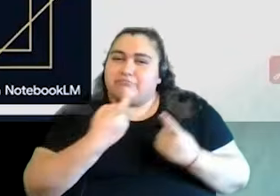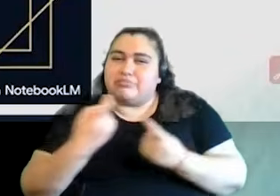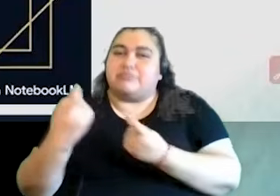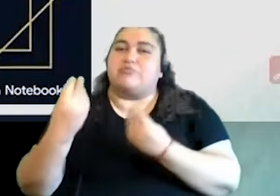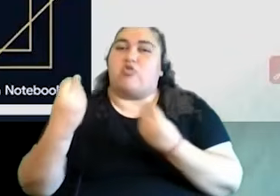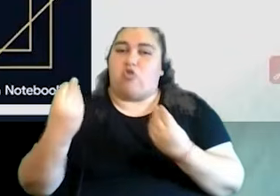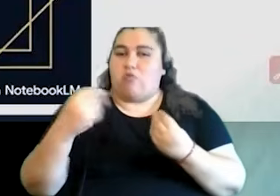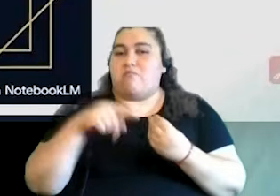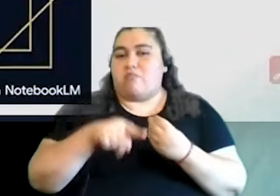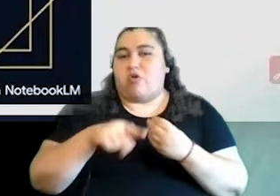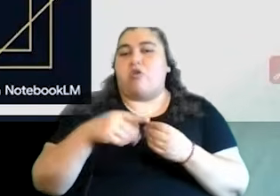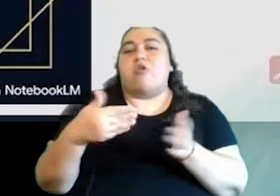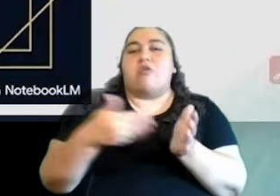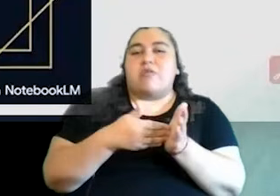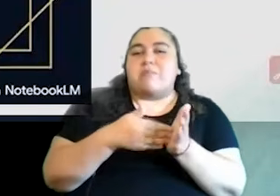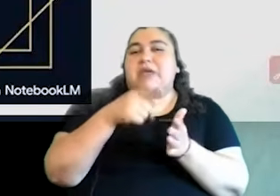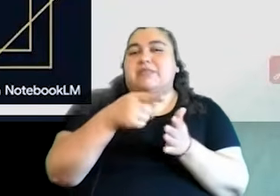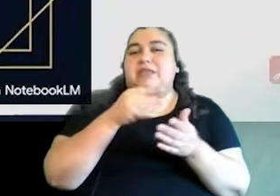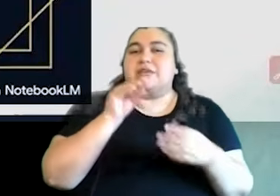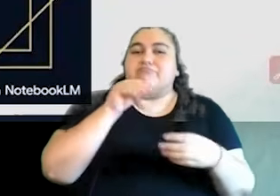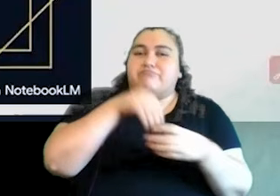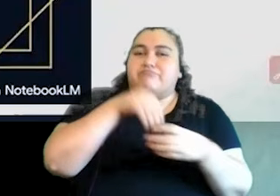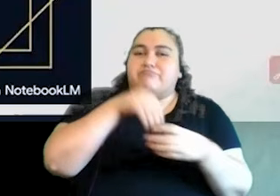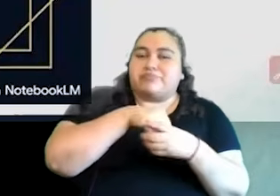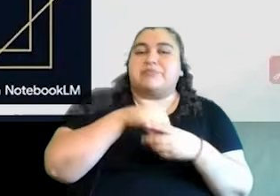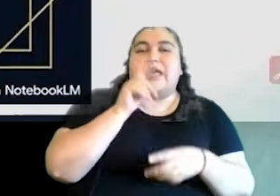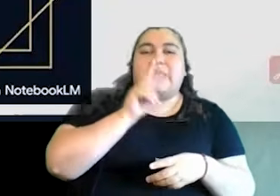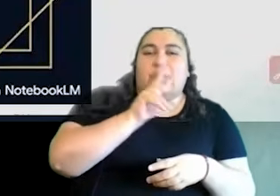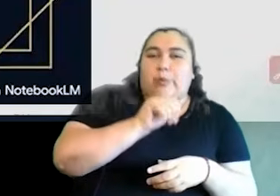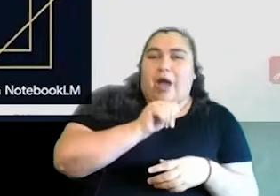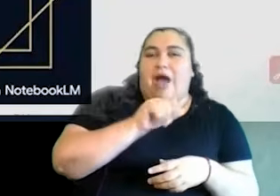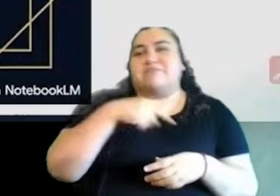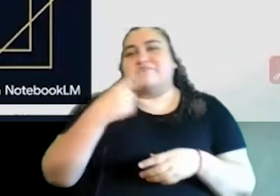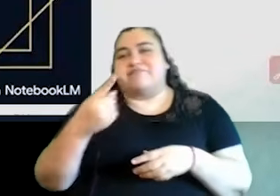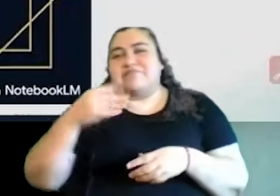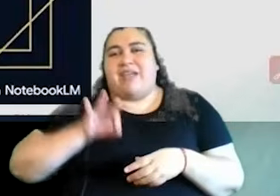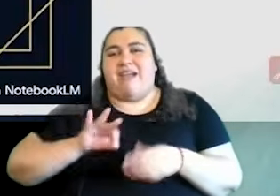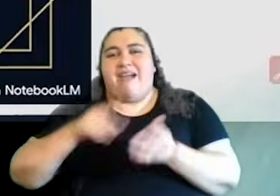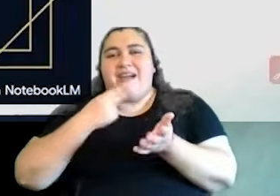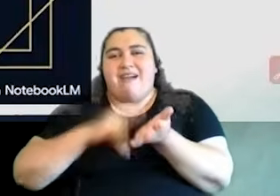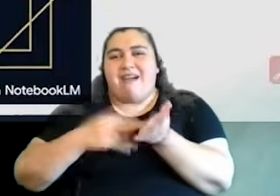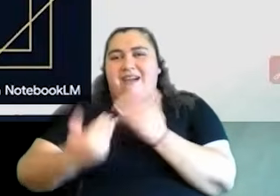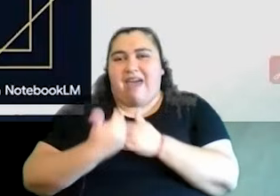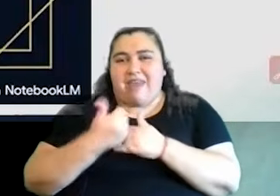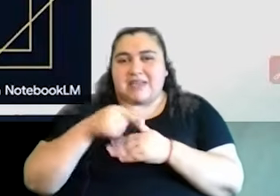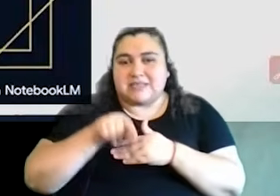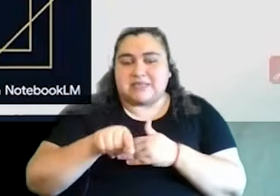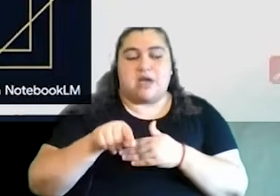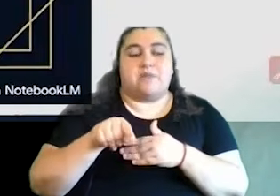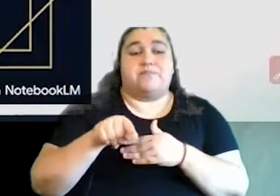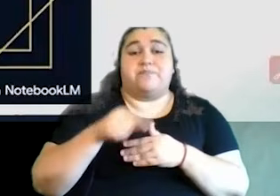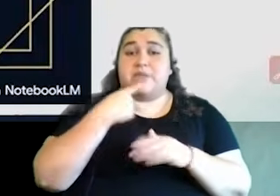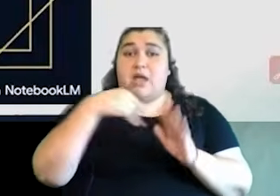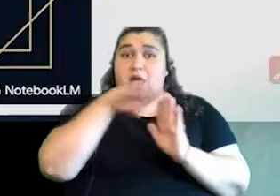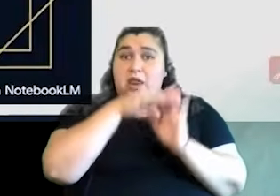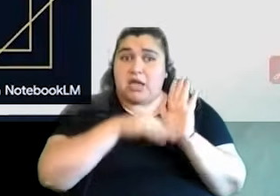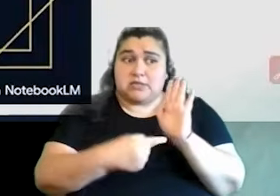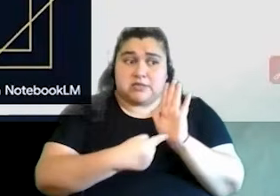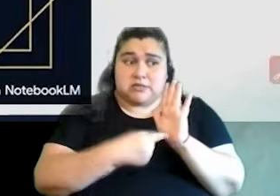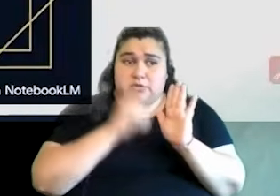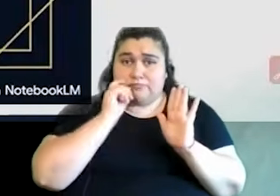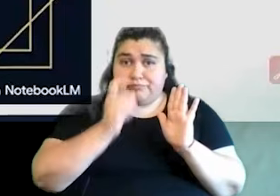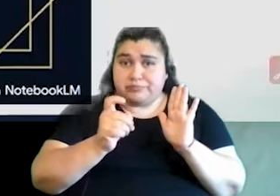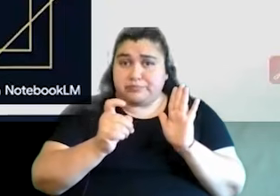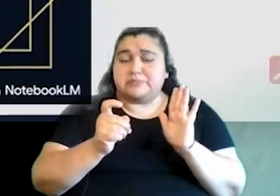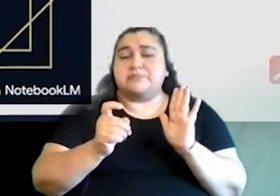para IVA. Y bueno, claramente si yo no cumplo con los requisitos, se eliminan